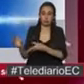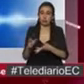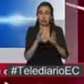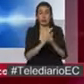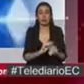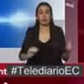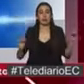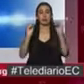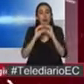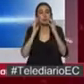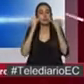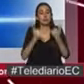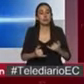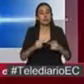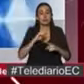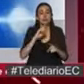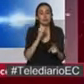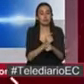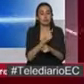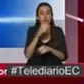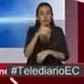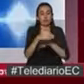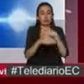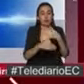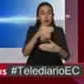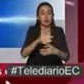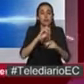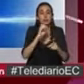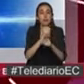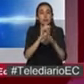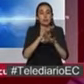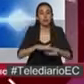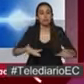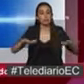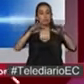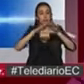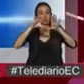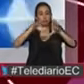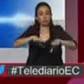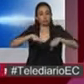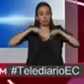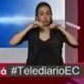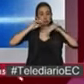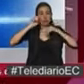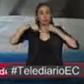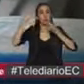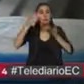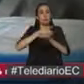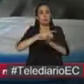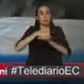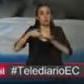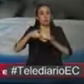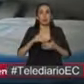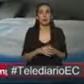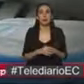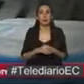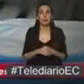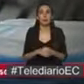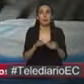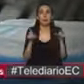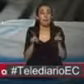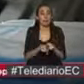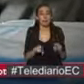pero ahorita tenemos confirmado 20.000 mascarillas para el Ecuador que estuvieran llegando la próxima semana. La escasez de implementos de